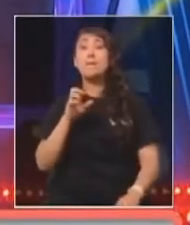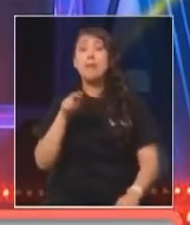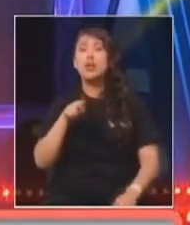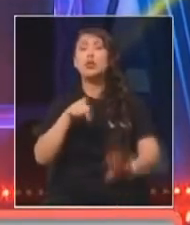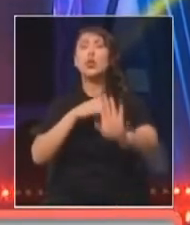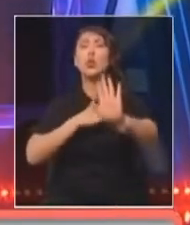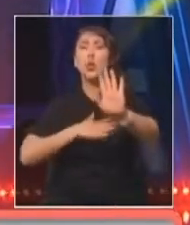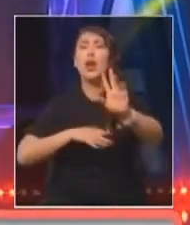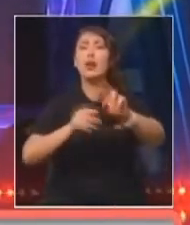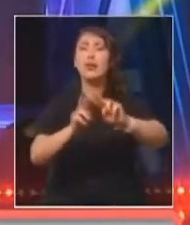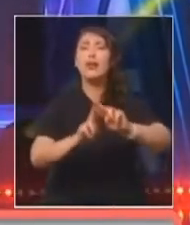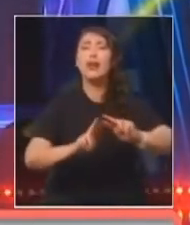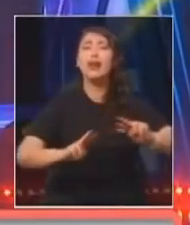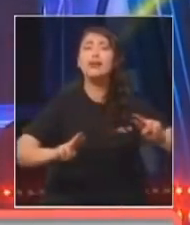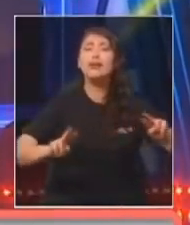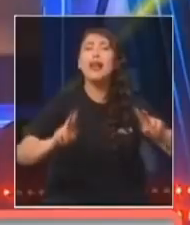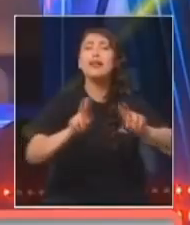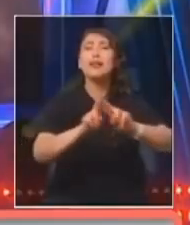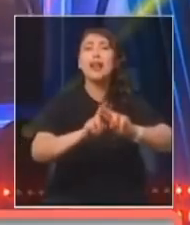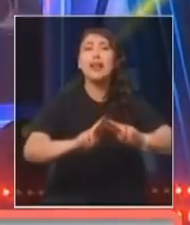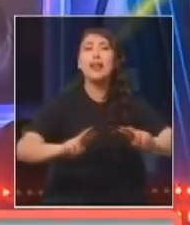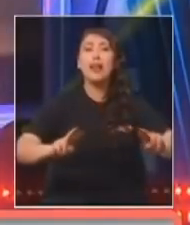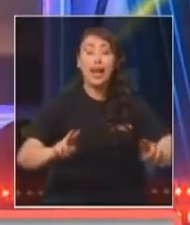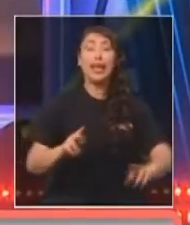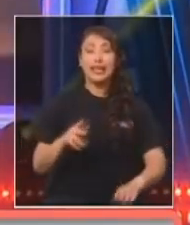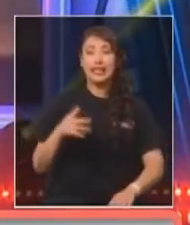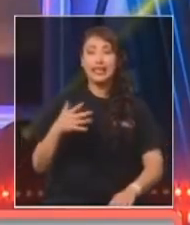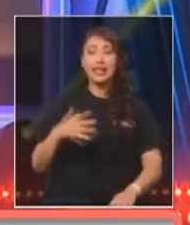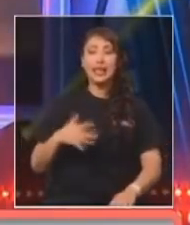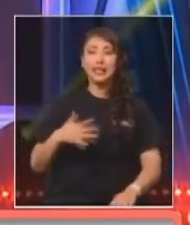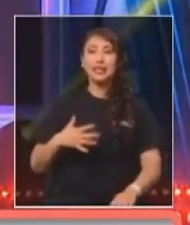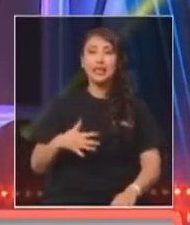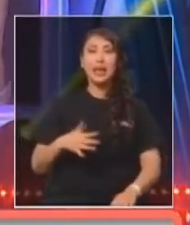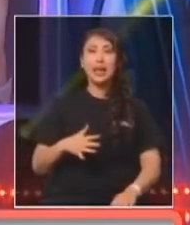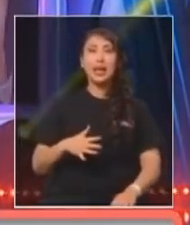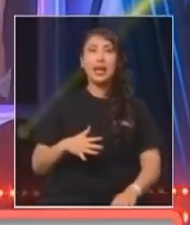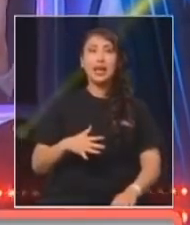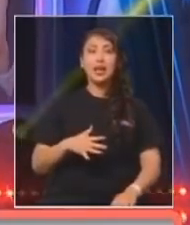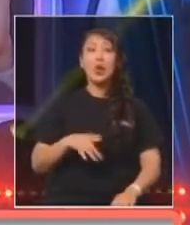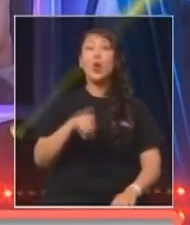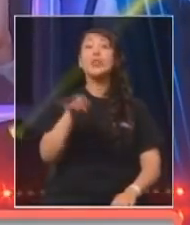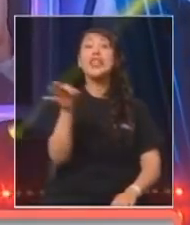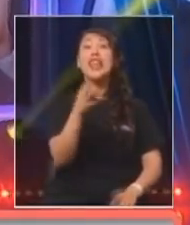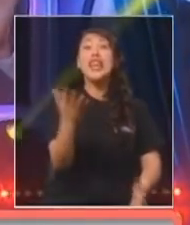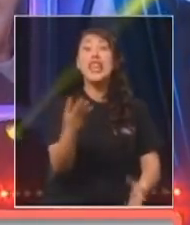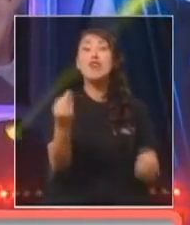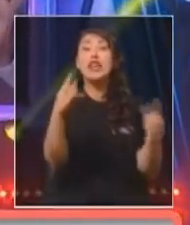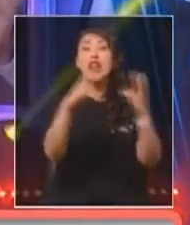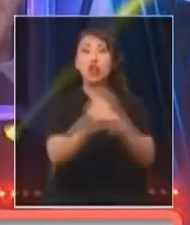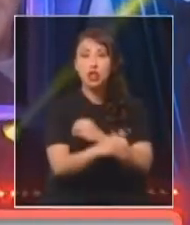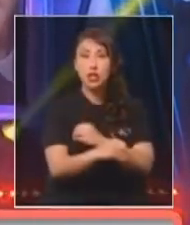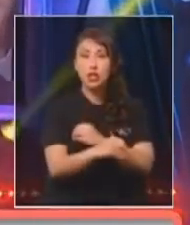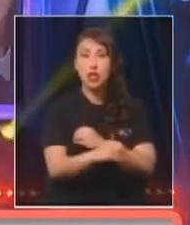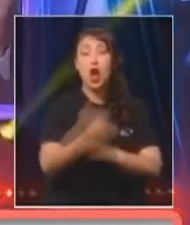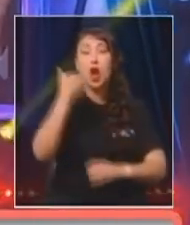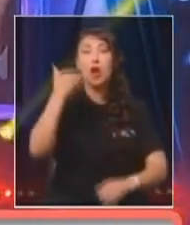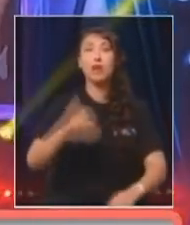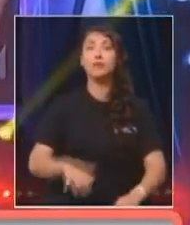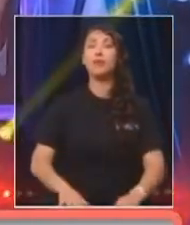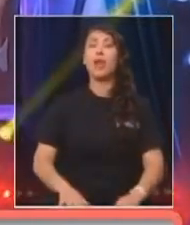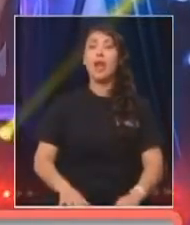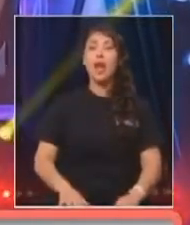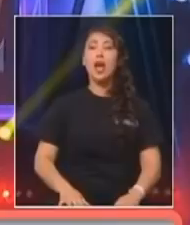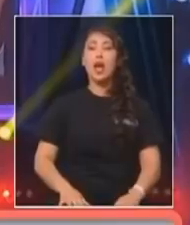corte la canción. Can you hear me, Ben? Es que él vino a la Inglaterra, no cachaba nada en el castellano, weón. Yeah. Y así todo, ¿cuántos goles metió ahora? Say hello.